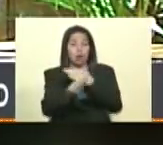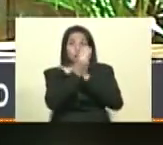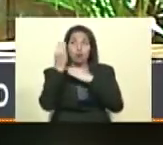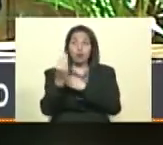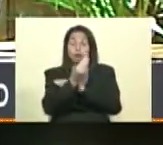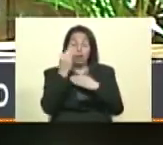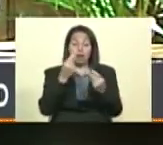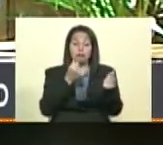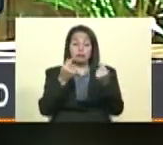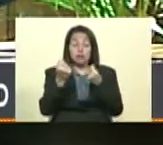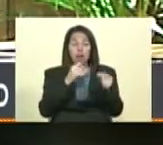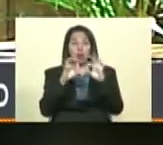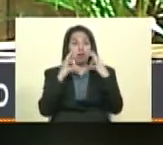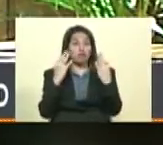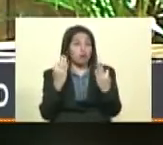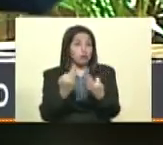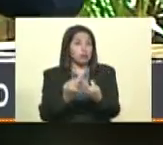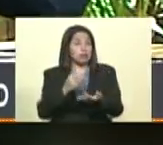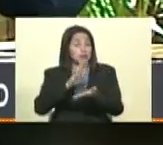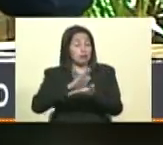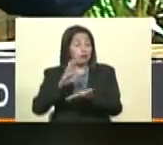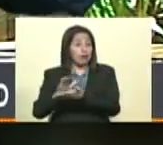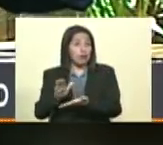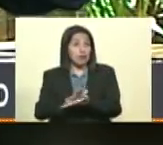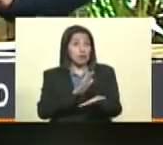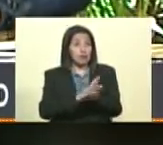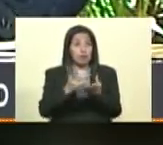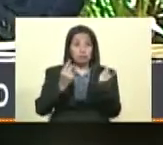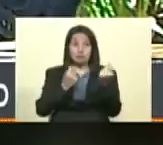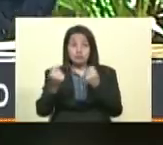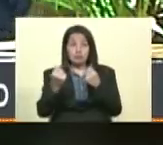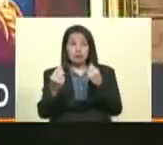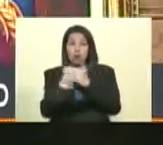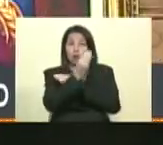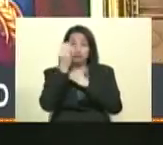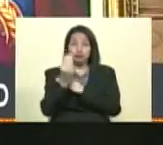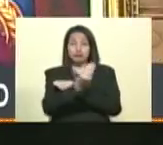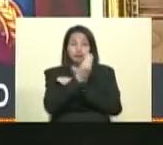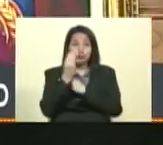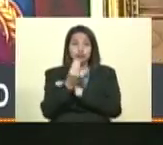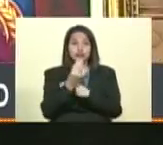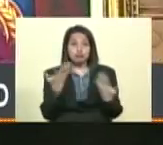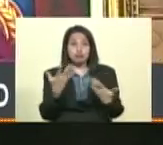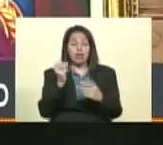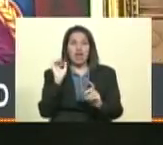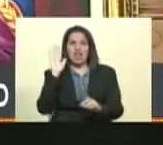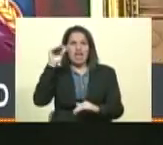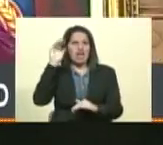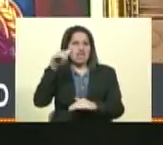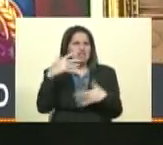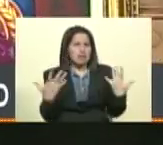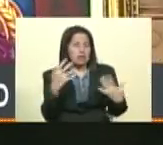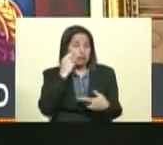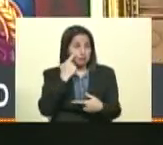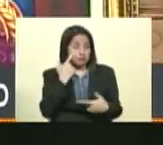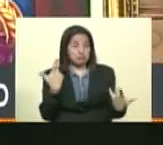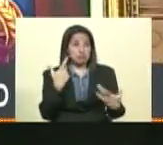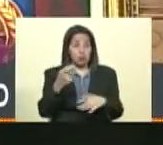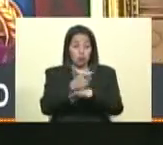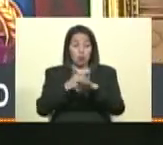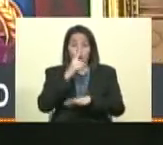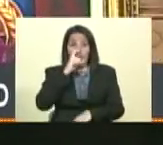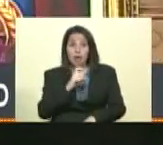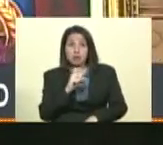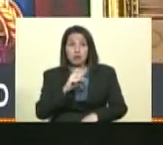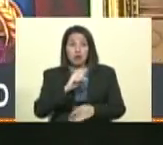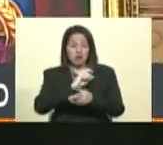ingreso familiar y el salario. La estabilidad laboral. Son varias conchas de protección. Mira, en Argentina, con un año nada más de gobierno de la